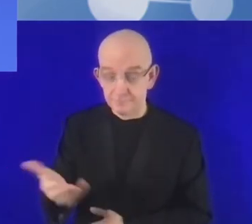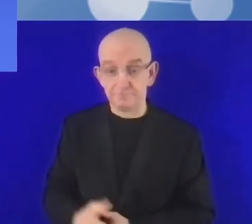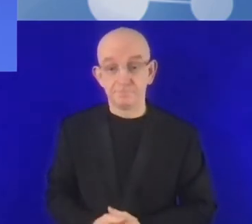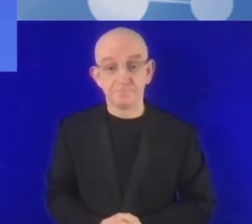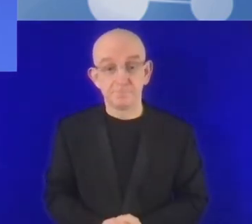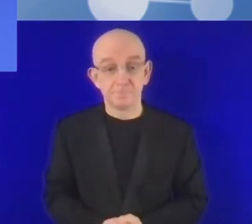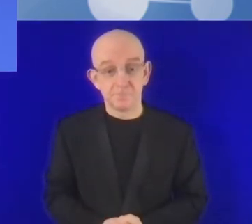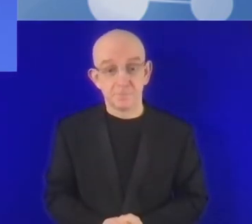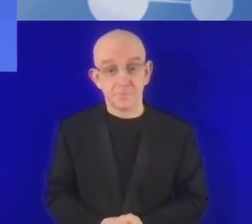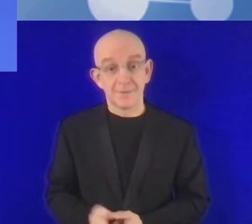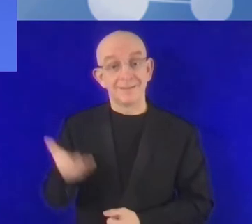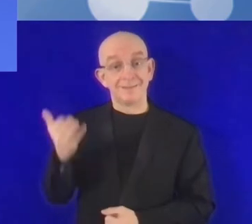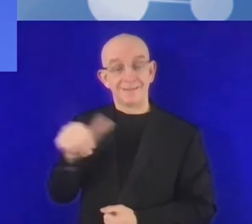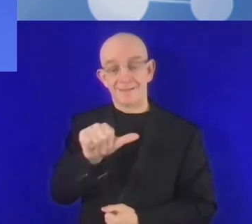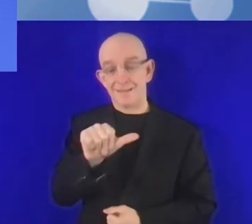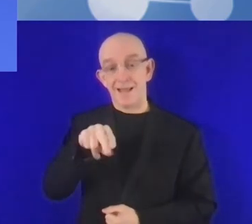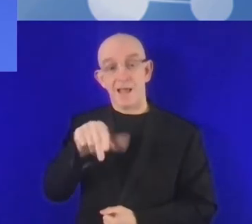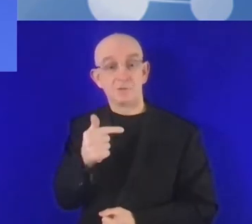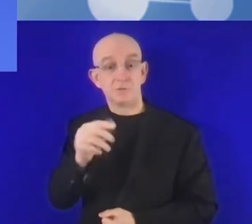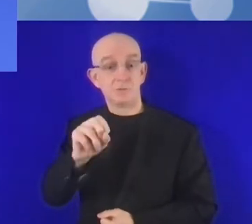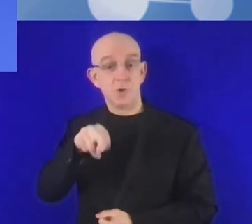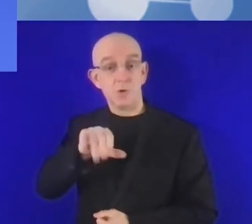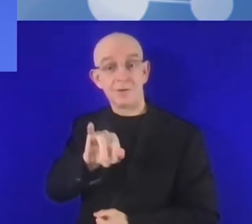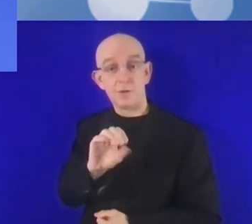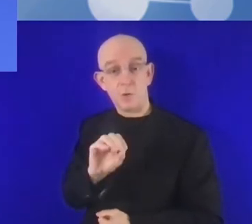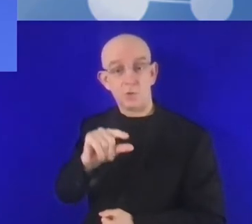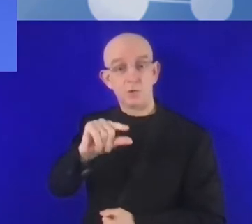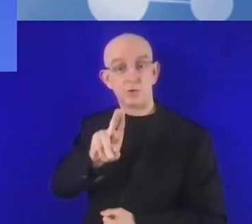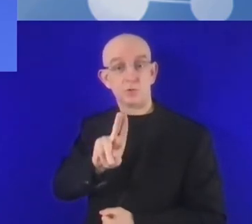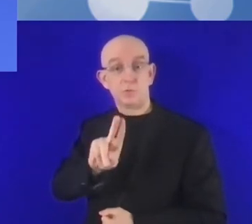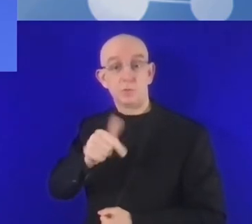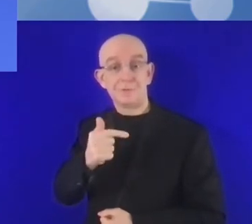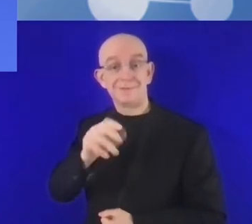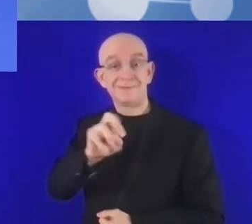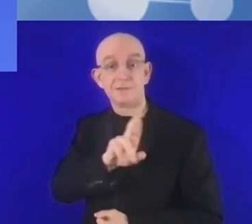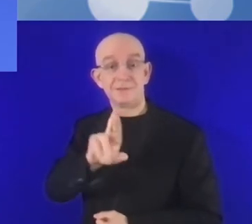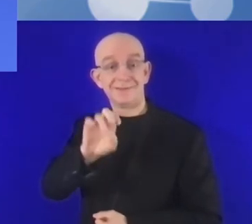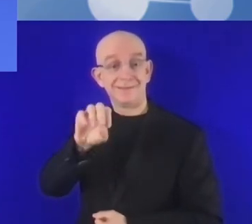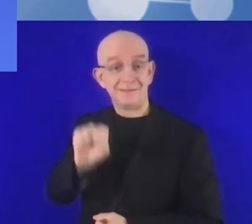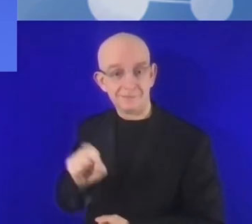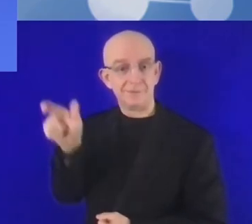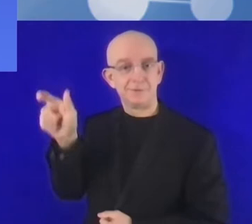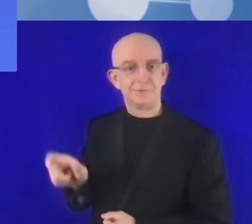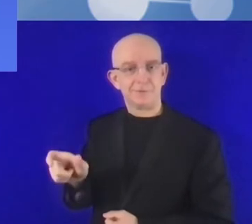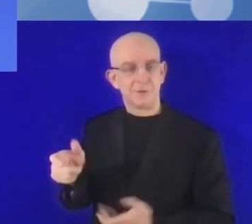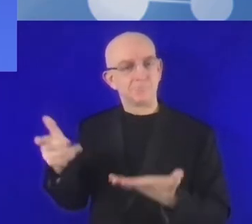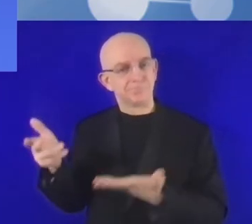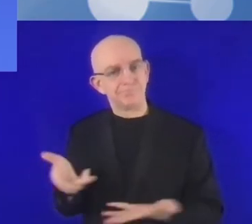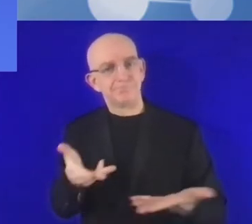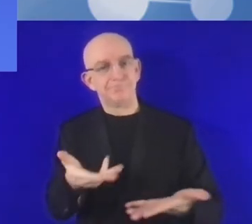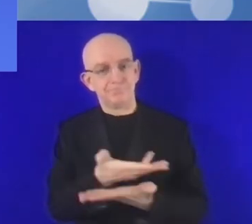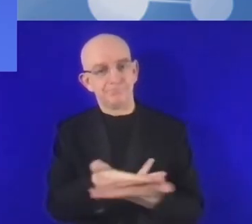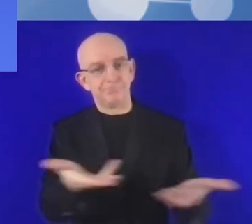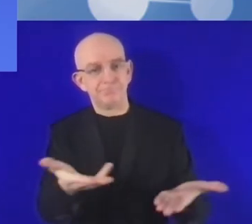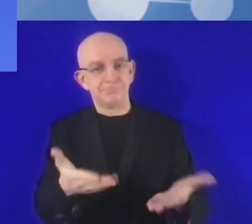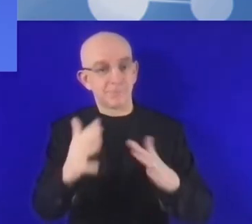Señores y señoras, me gustaría agradecer al gobierno de la República de Polonia. Muchas gracias.